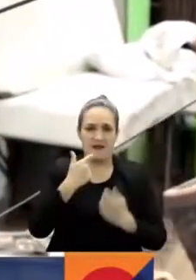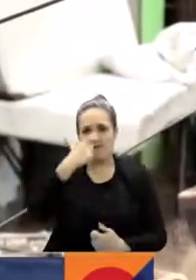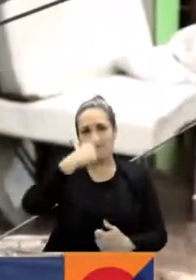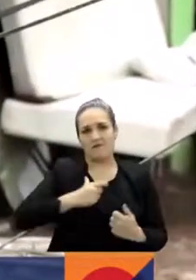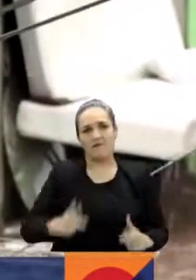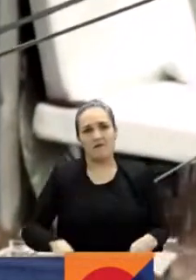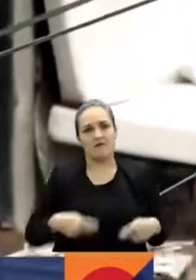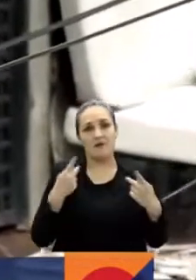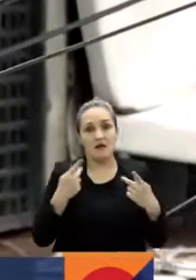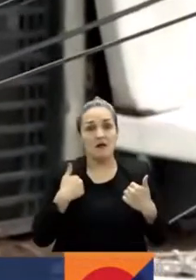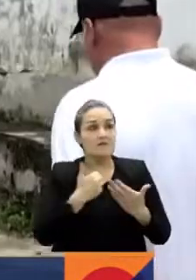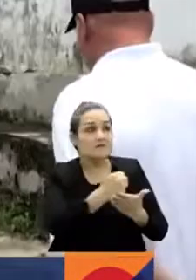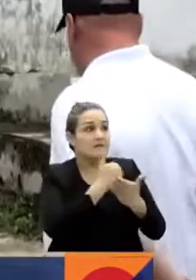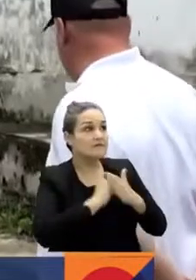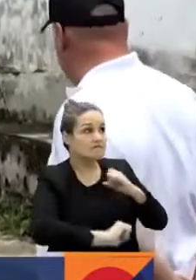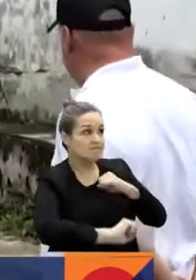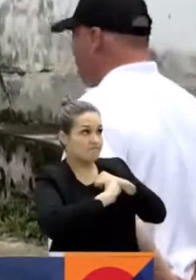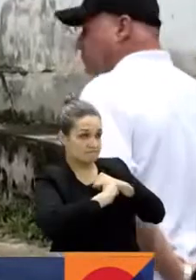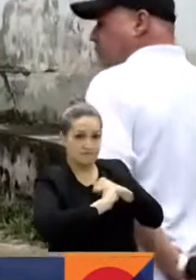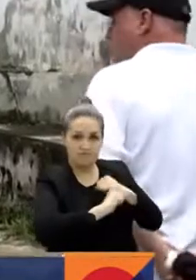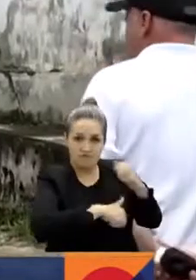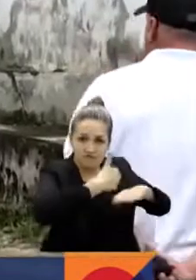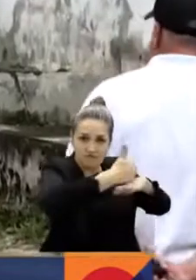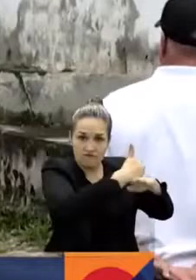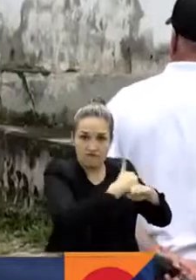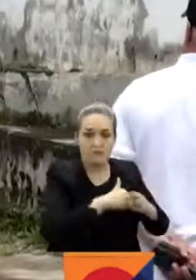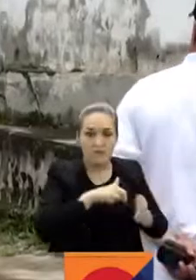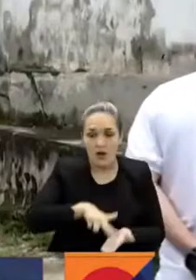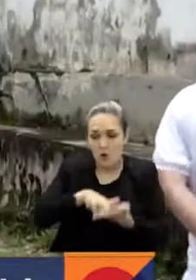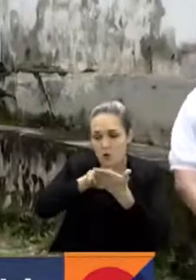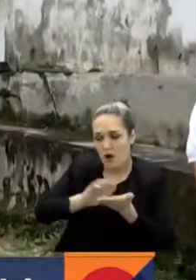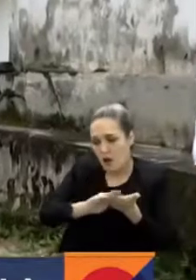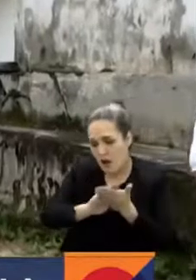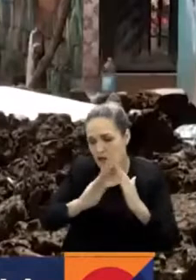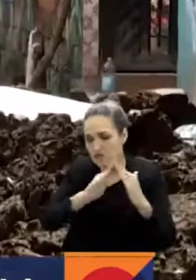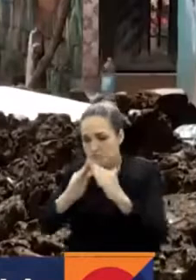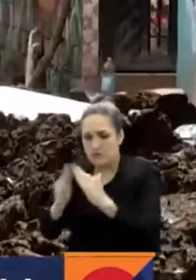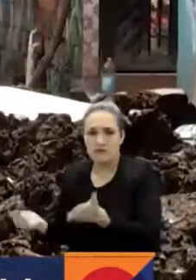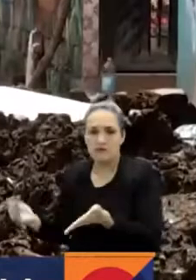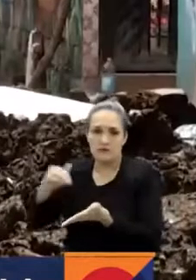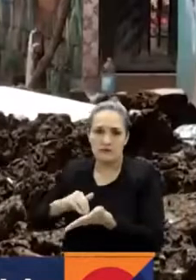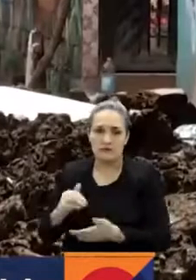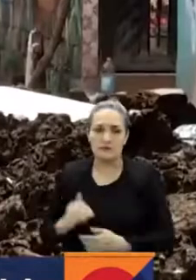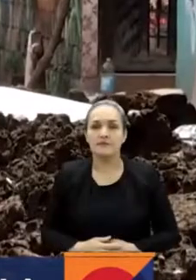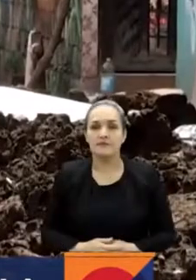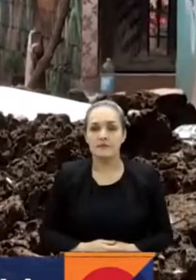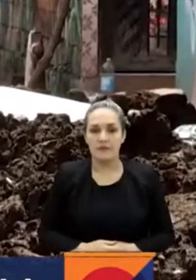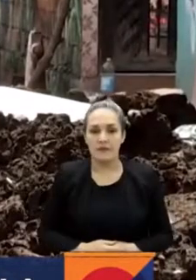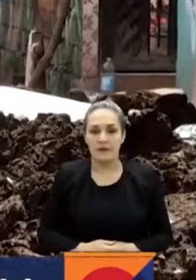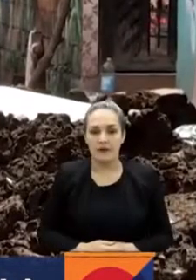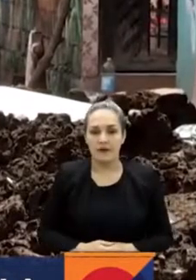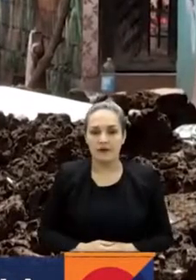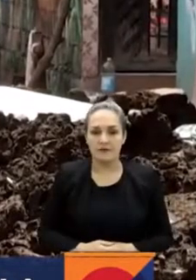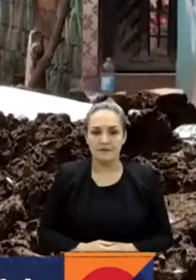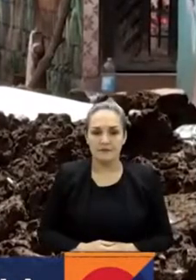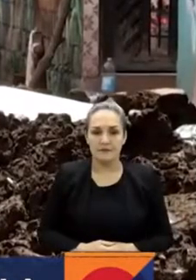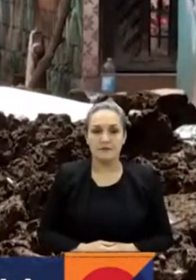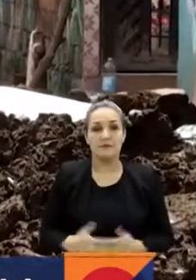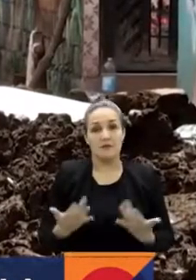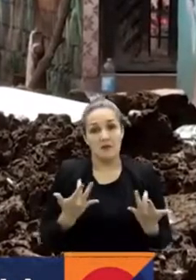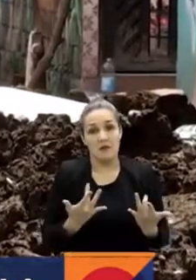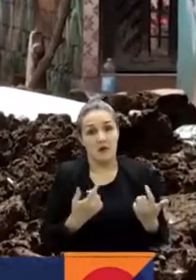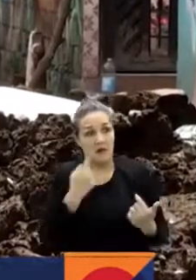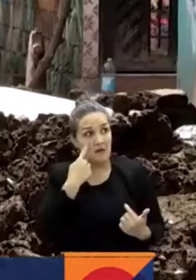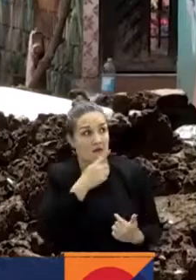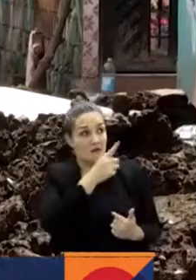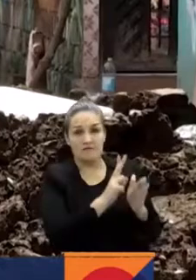apoyo a las autoridades para comenzar la recuperación de sus viviendas. Se espera entonces un pronunciamiento oficial por